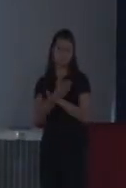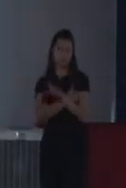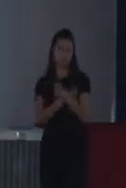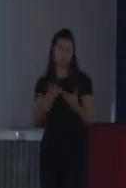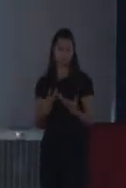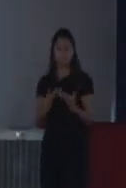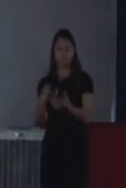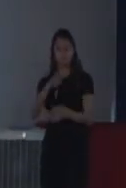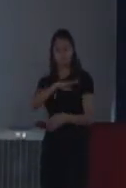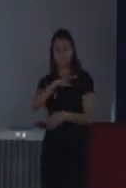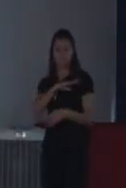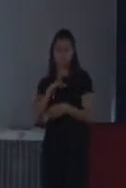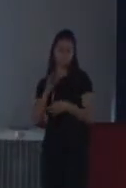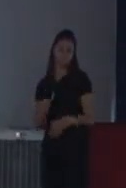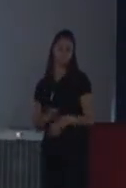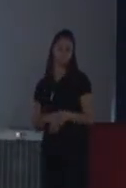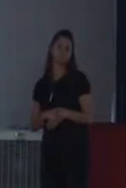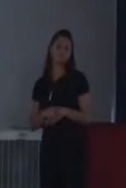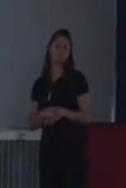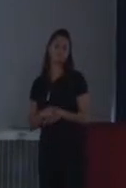que quería la alcaldía como tal.